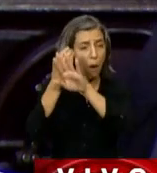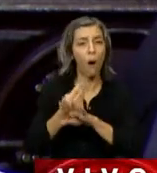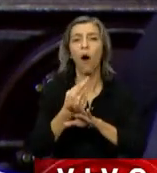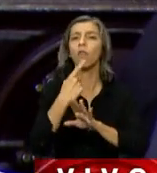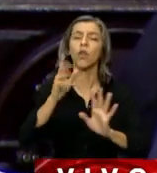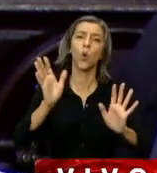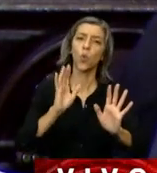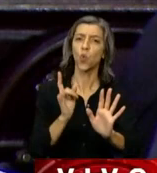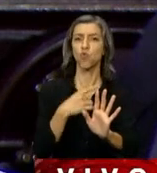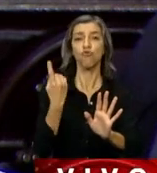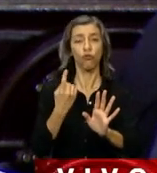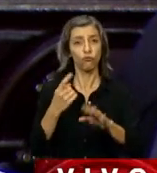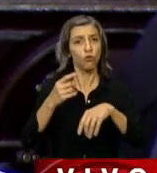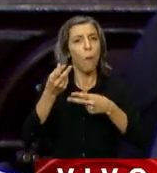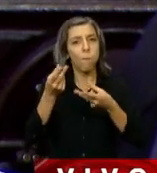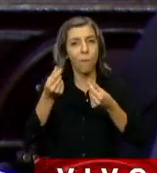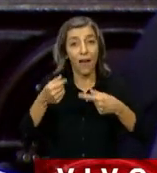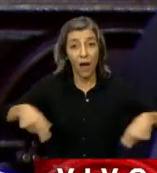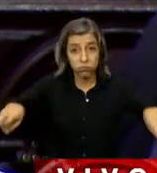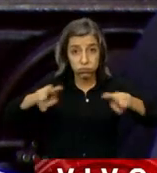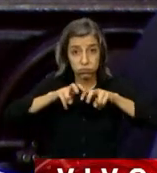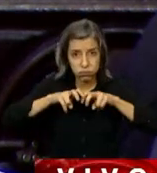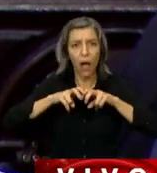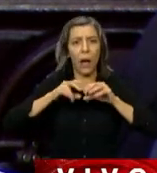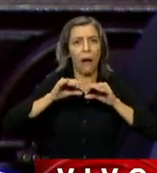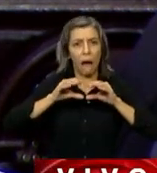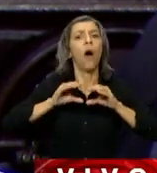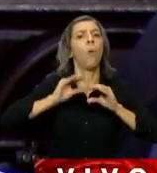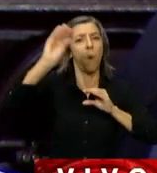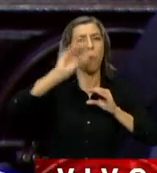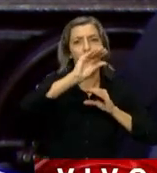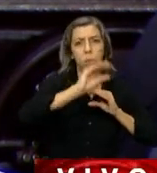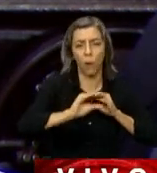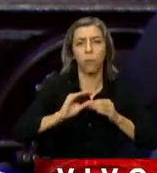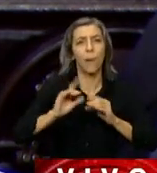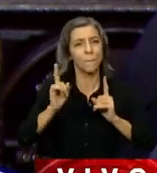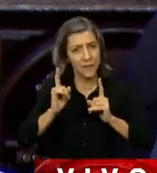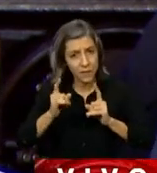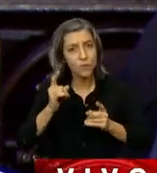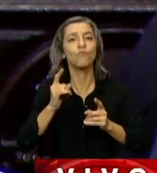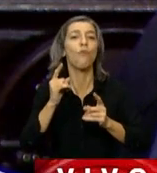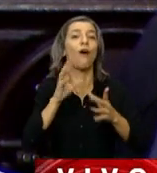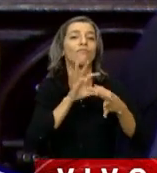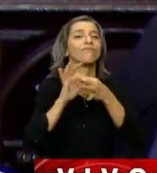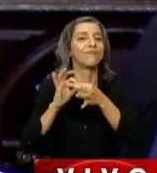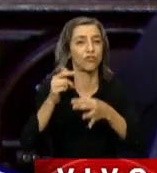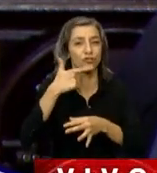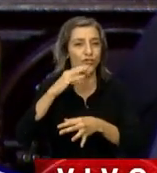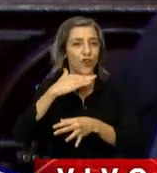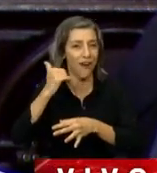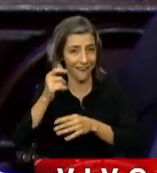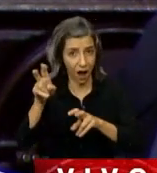eliminar la coparticipación en lo que tenía que ver con los derechos de retención de la soja. Y eso iba para los